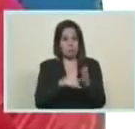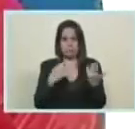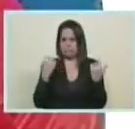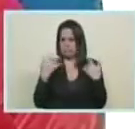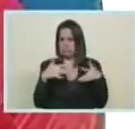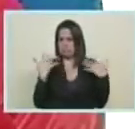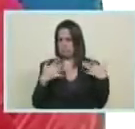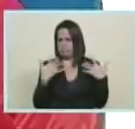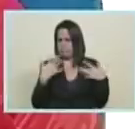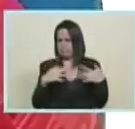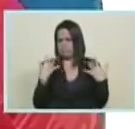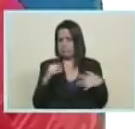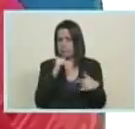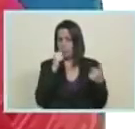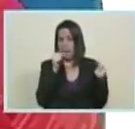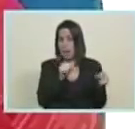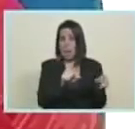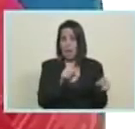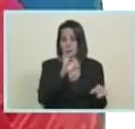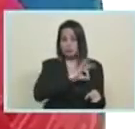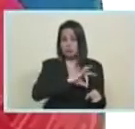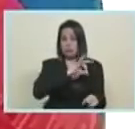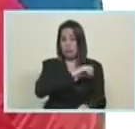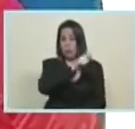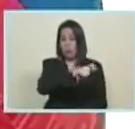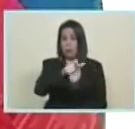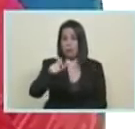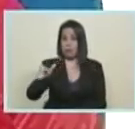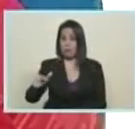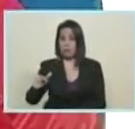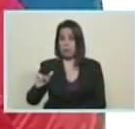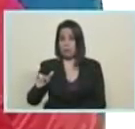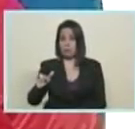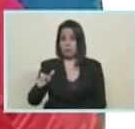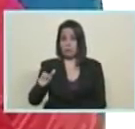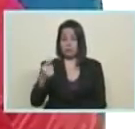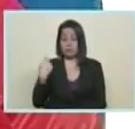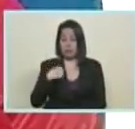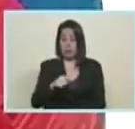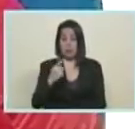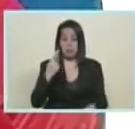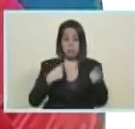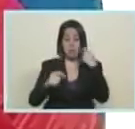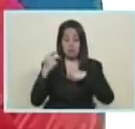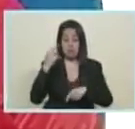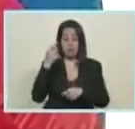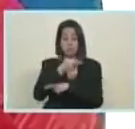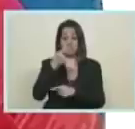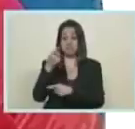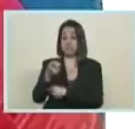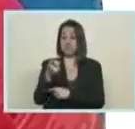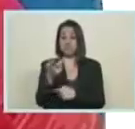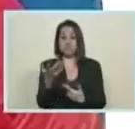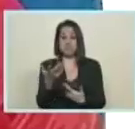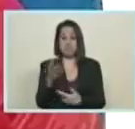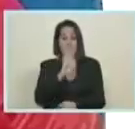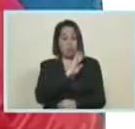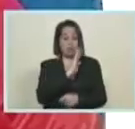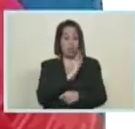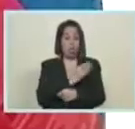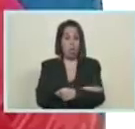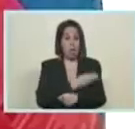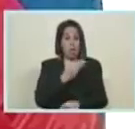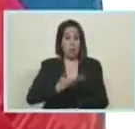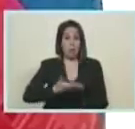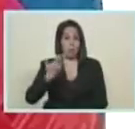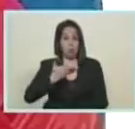aberrante de estos señores que tenían mando y poder,